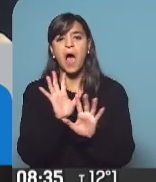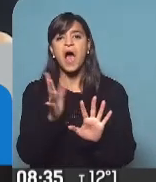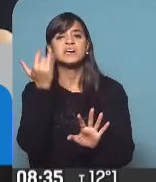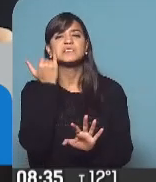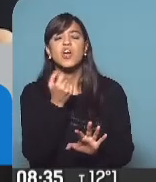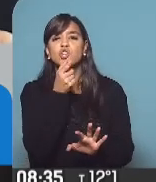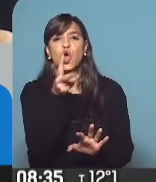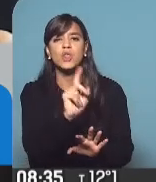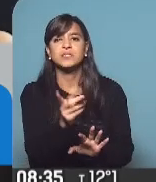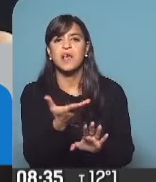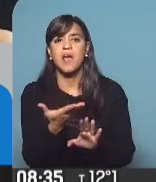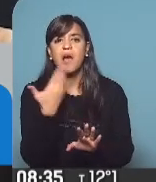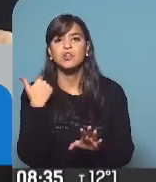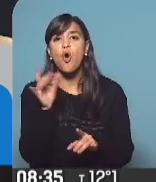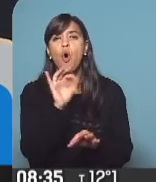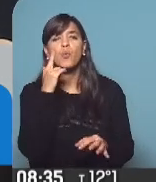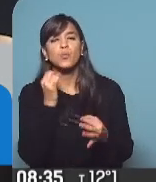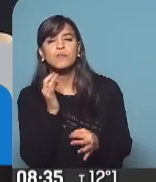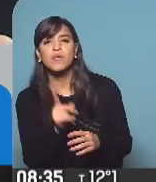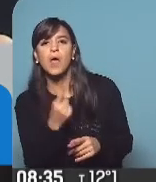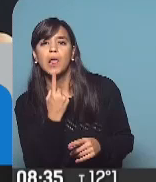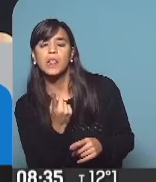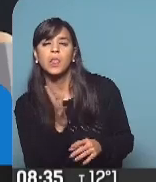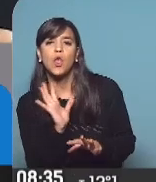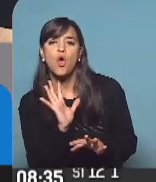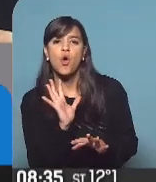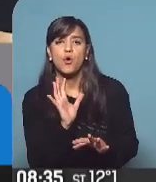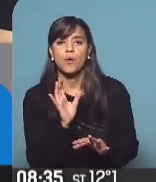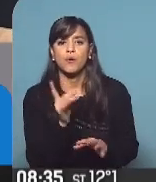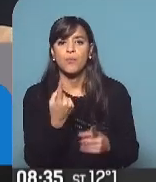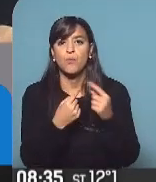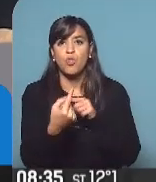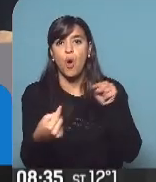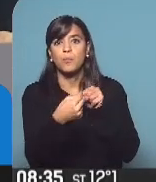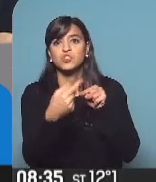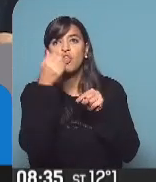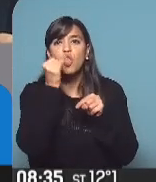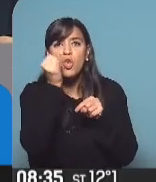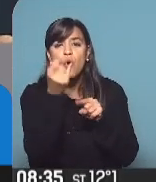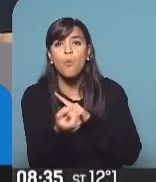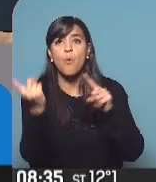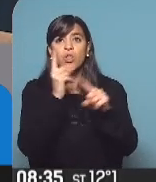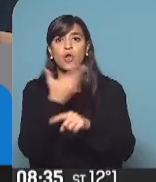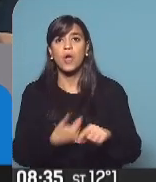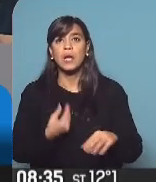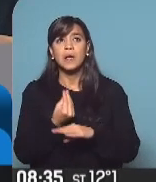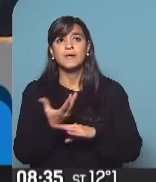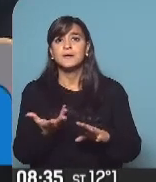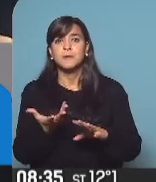escucha es decir lo que decían o justificar porque no pueden hacer lo que decían cuando eran oposición yo lo que veo manuel que como